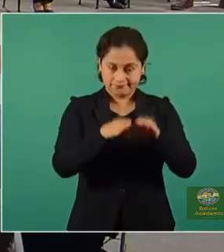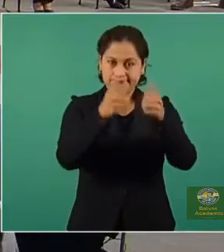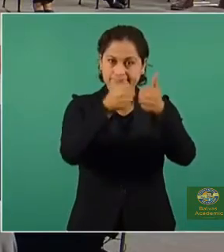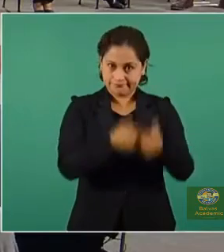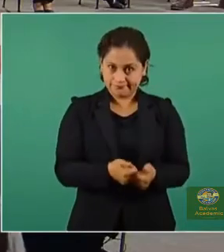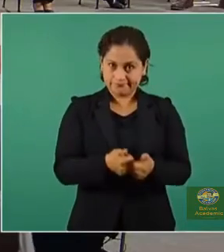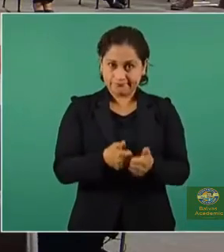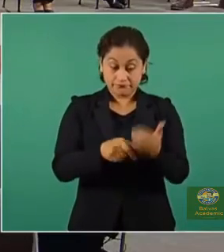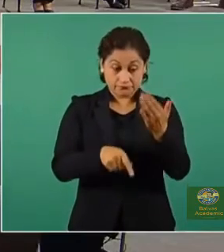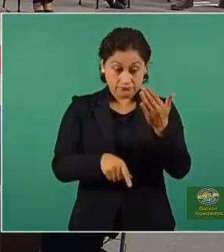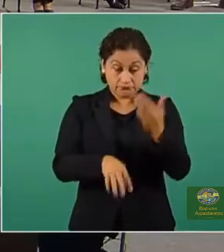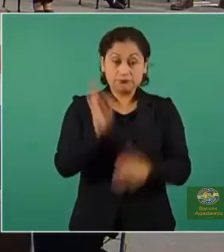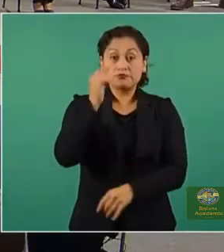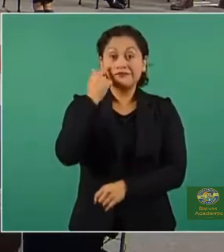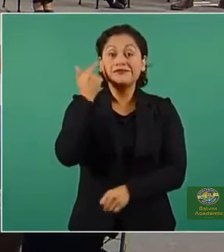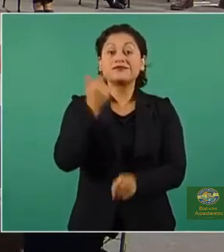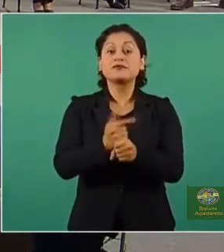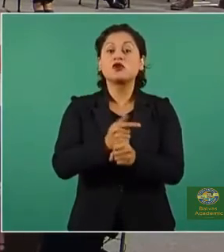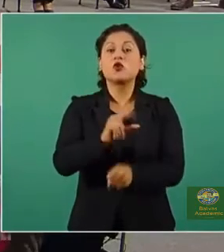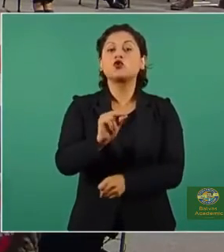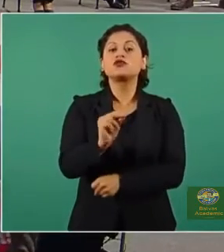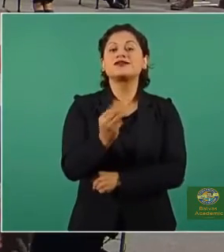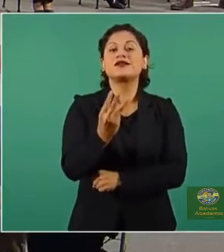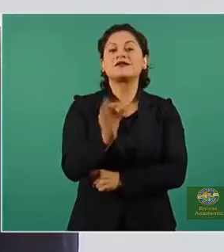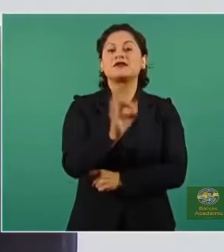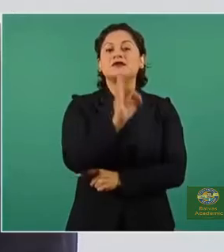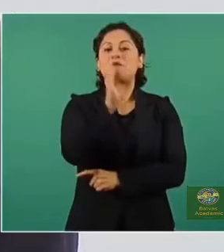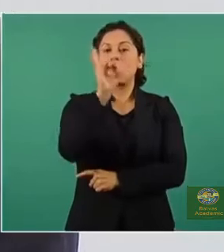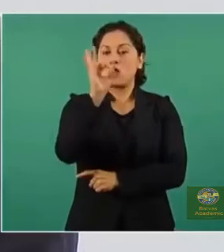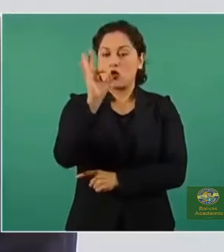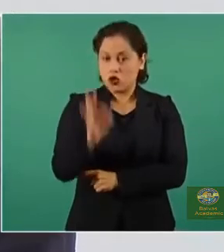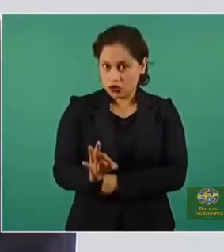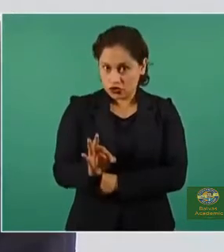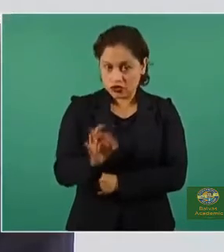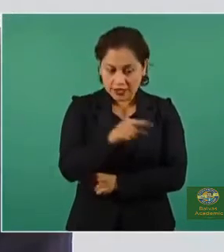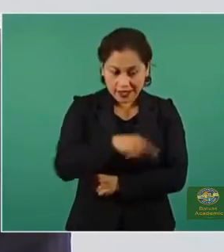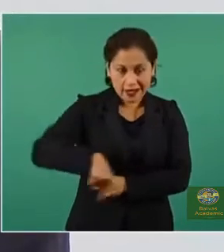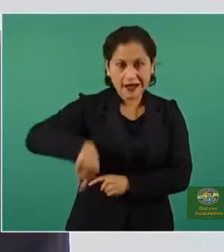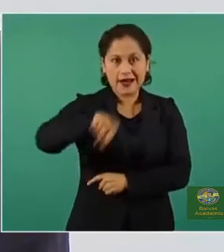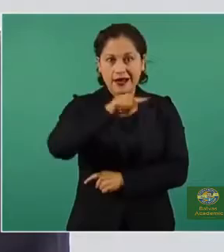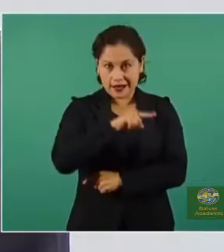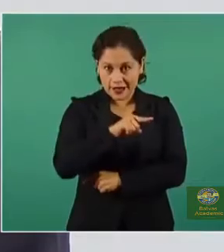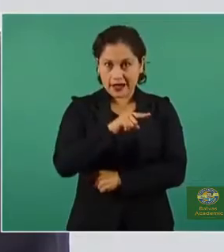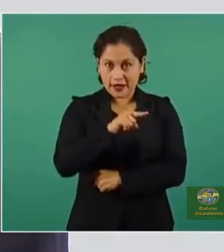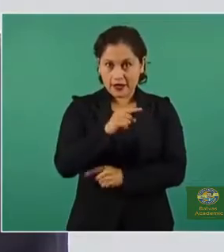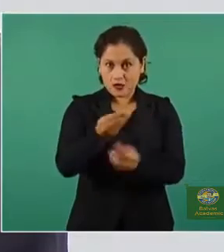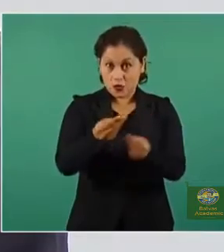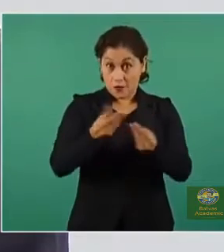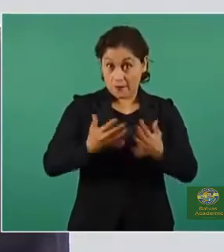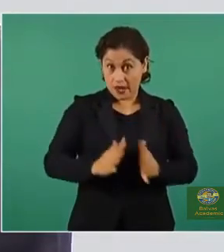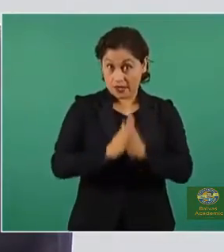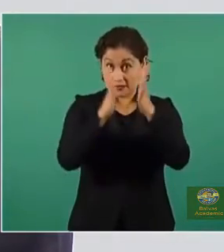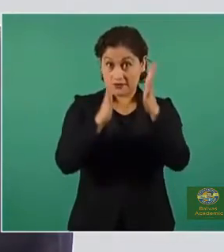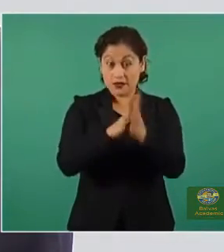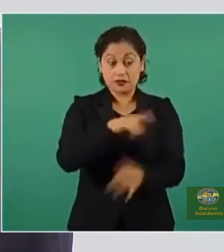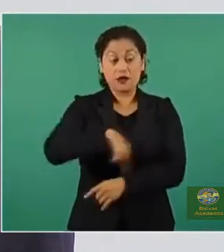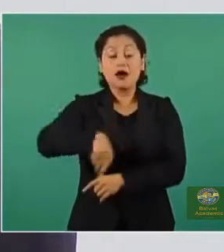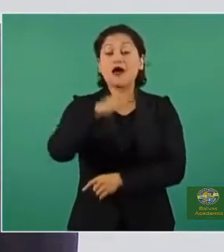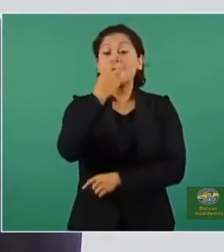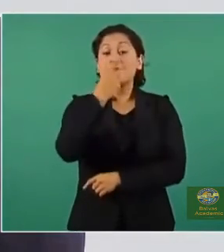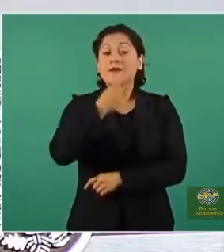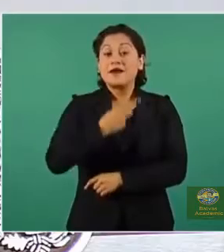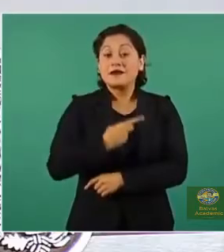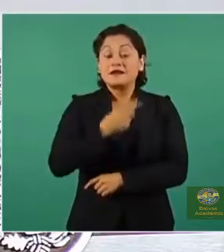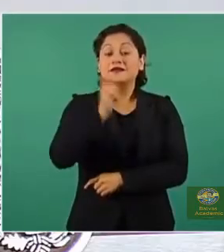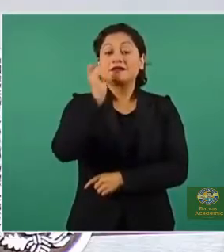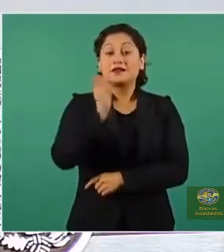el 83% de quienes contestaron la encuesta, nos refieren